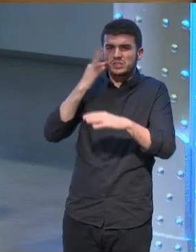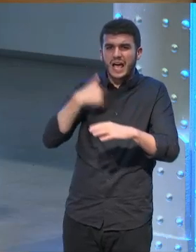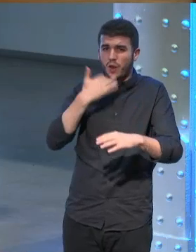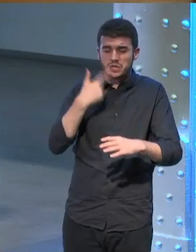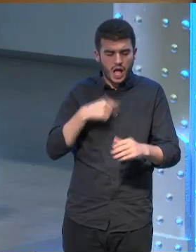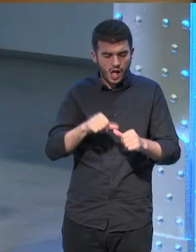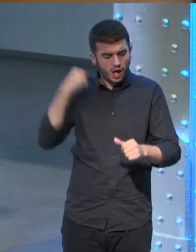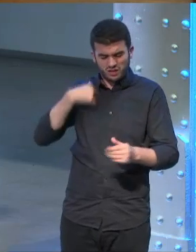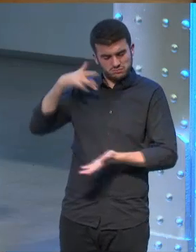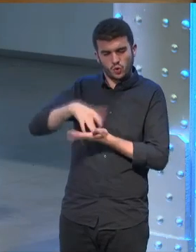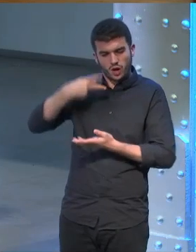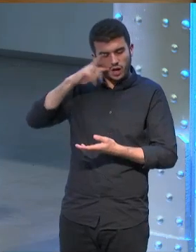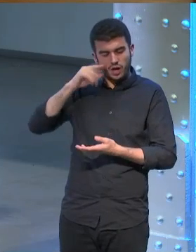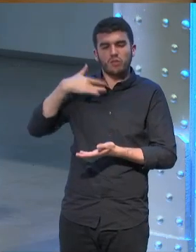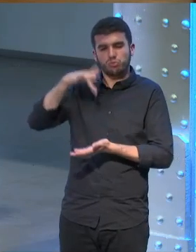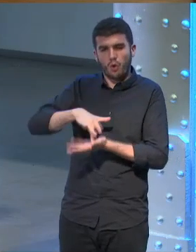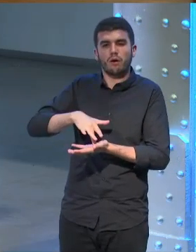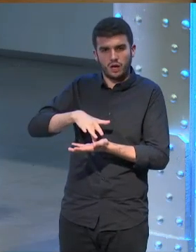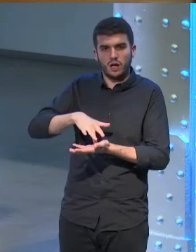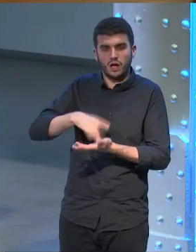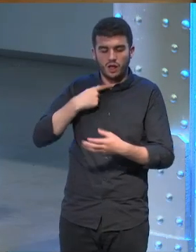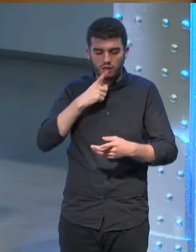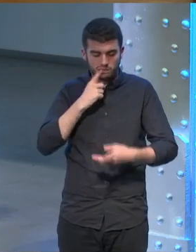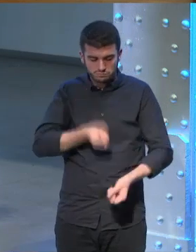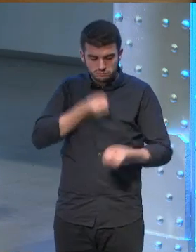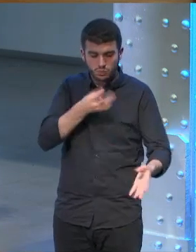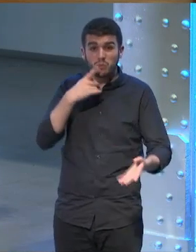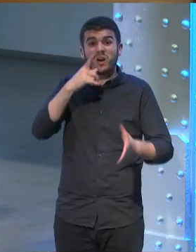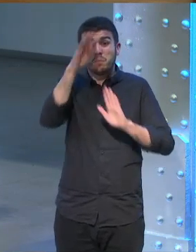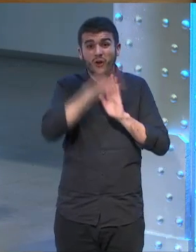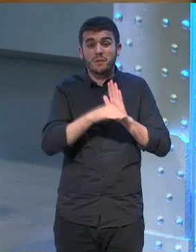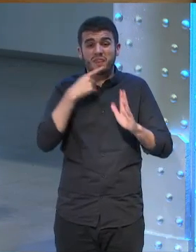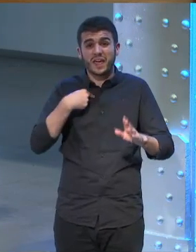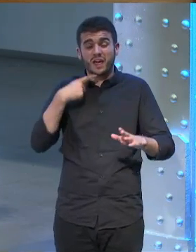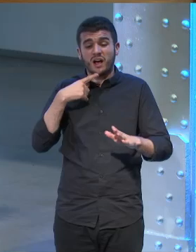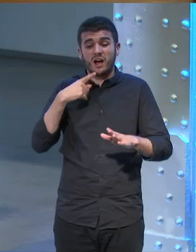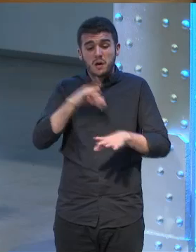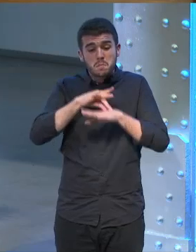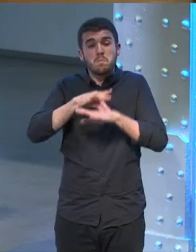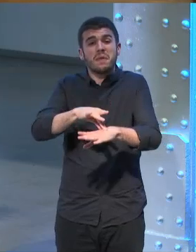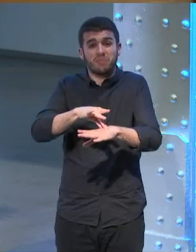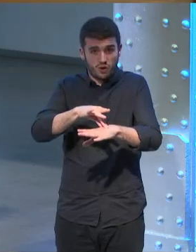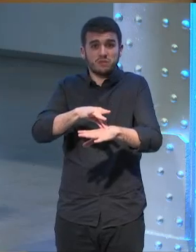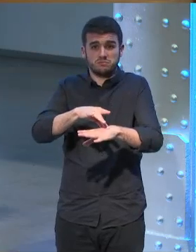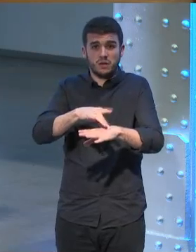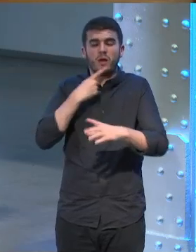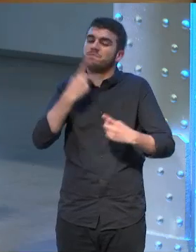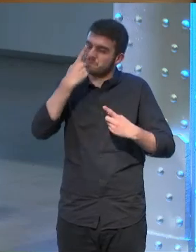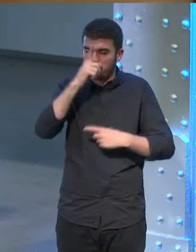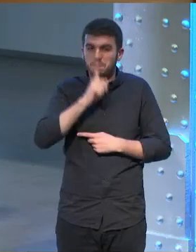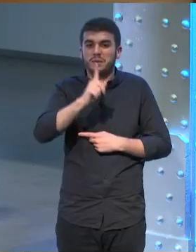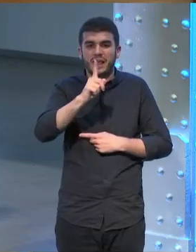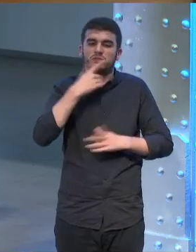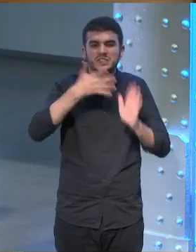yo ya he pasado. Entonces yo creo que los programas de mentoras, aunque en el primer año es verdad que es un